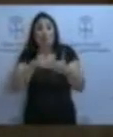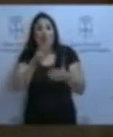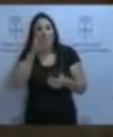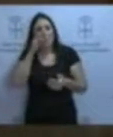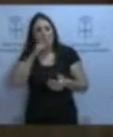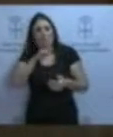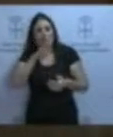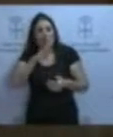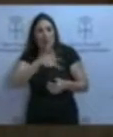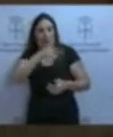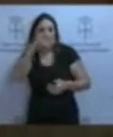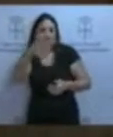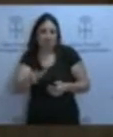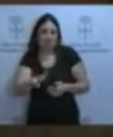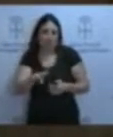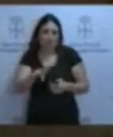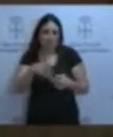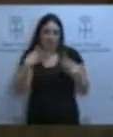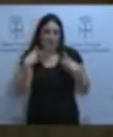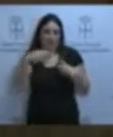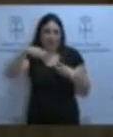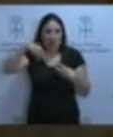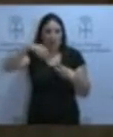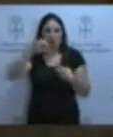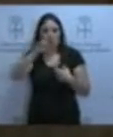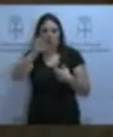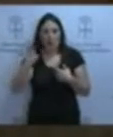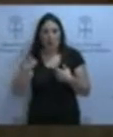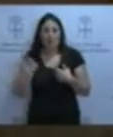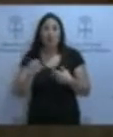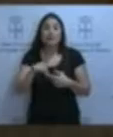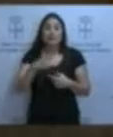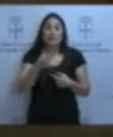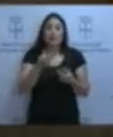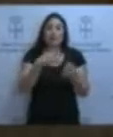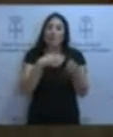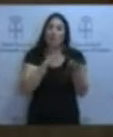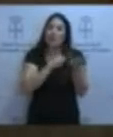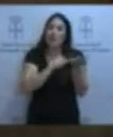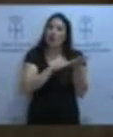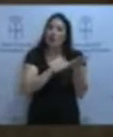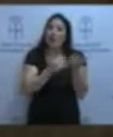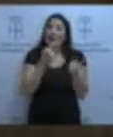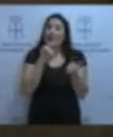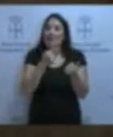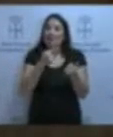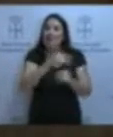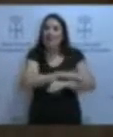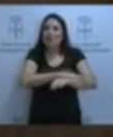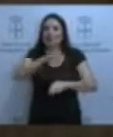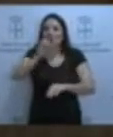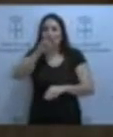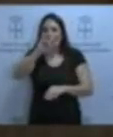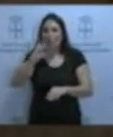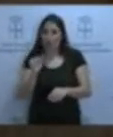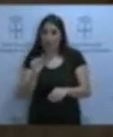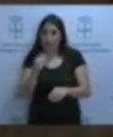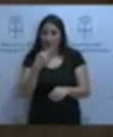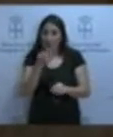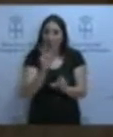por supuesto. Su portavoz en el Congreso, Antonio Herrando, cuando aparecieron los papeles de Panamá que implicaban al ministro Soria, pidió su dimisión